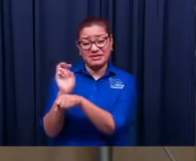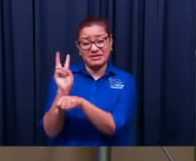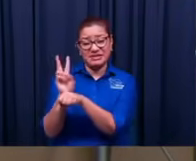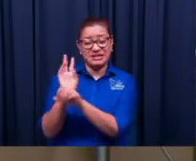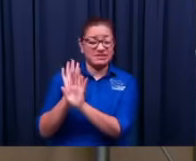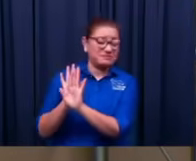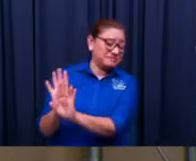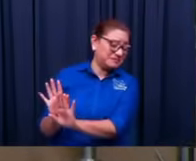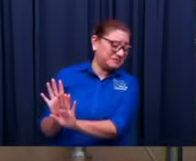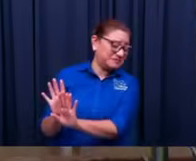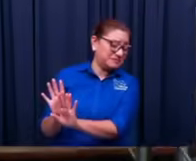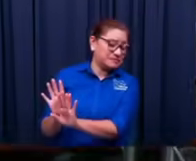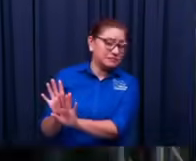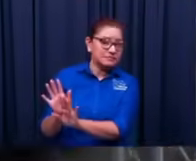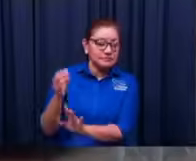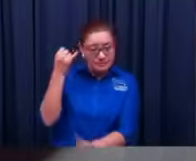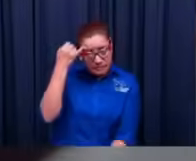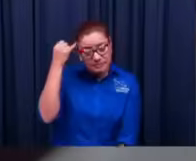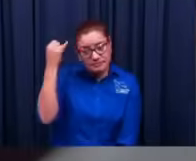¿Cómo puede ser eso, hermano?